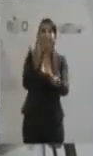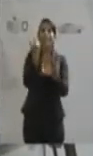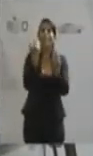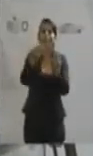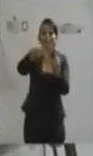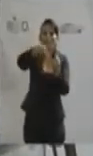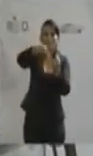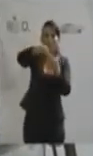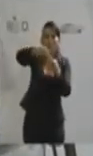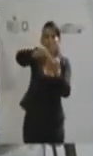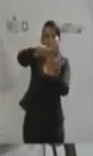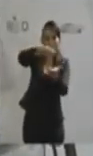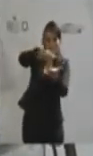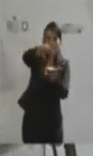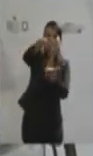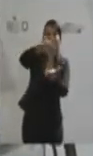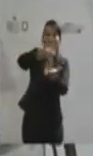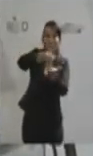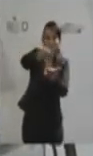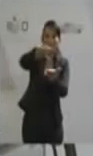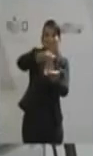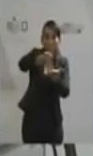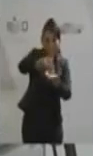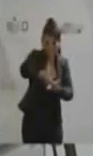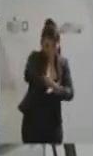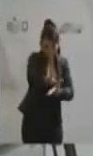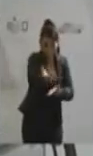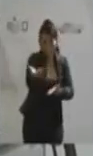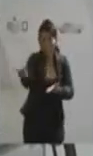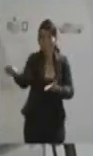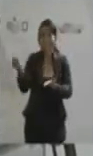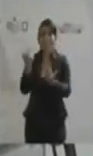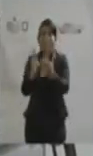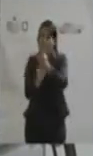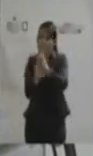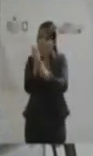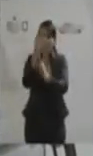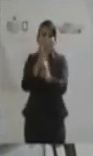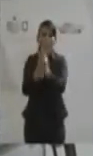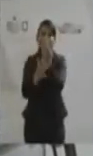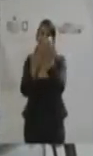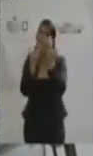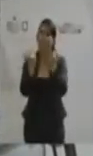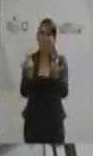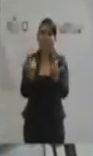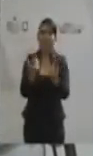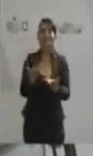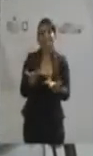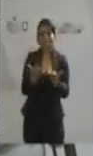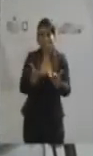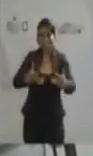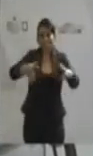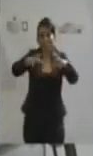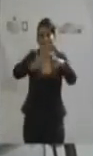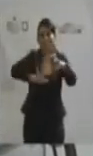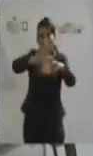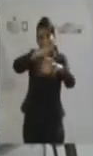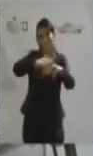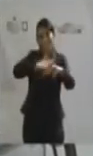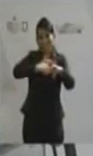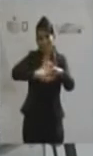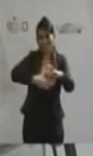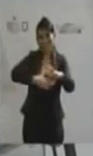para sembrar claro que estás en un mundo de injusticia y aunque este tema es la procuración